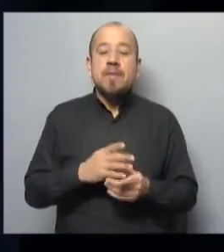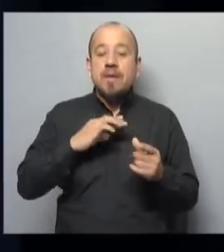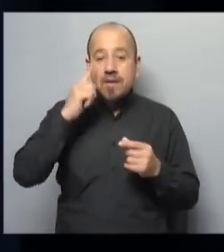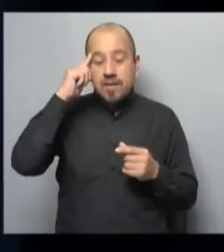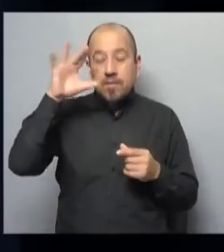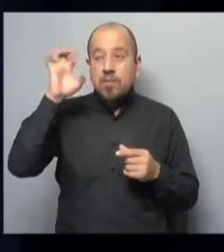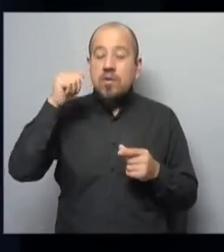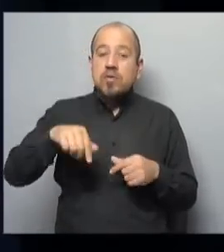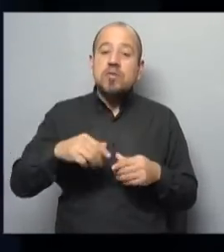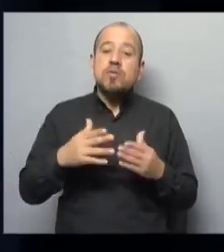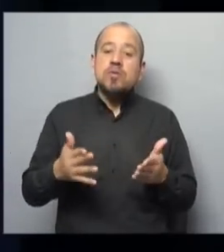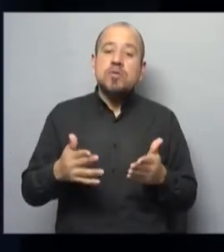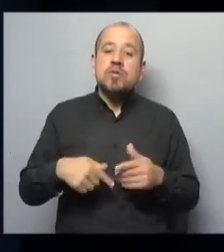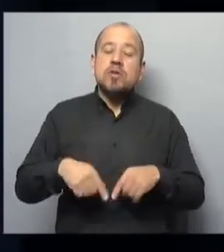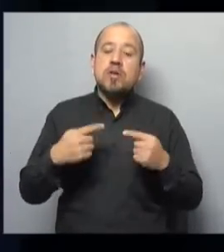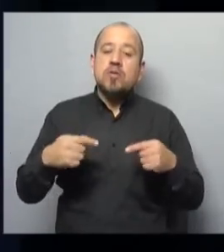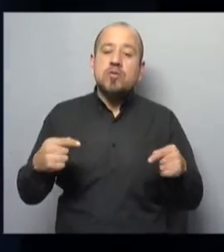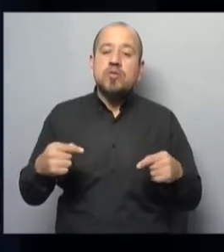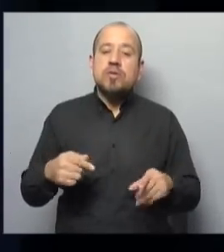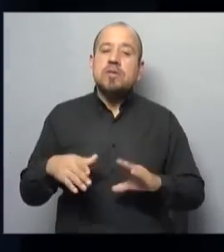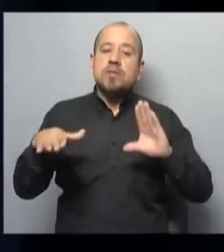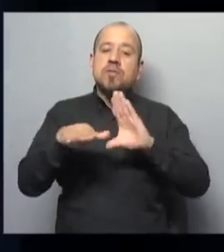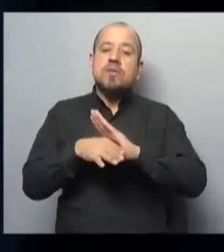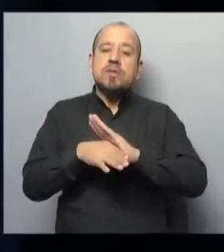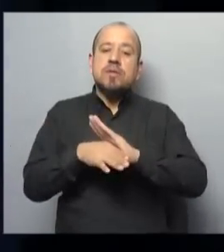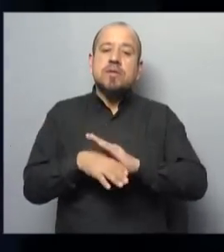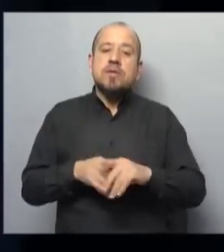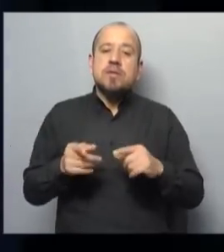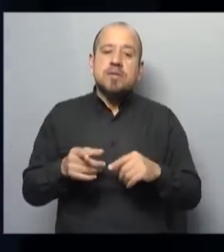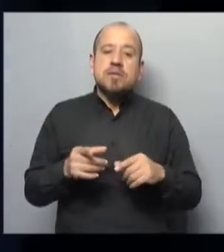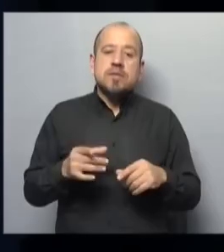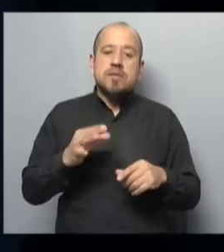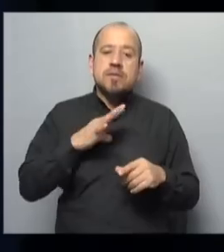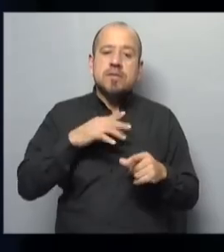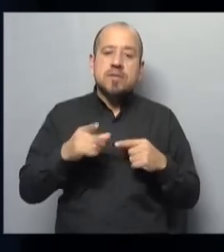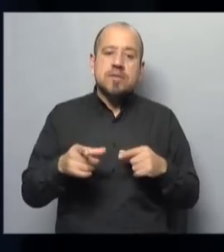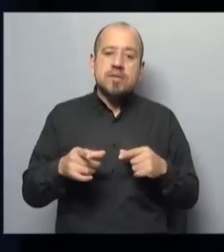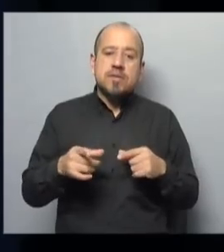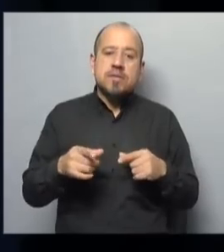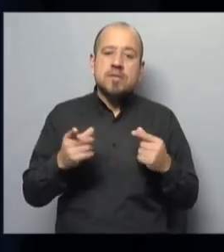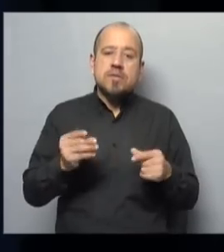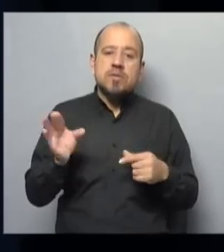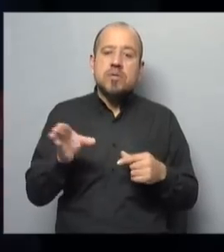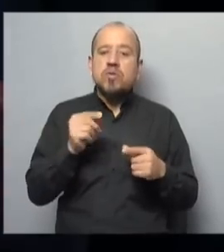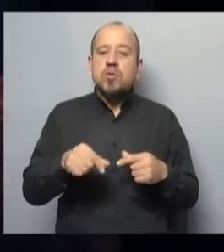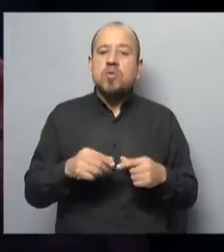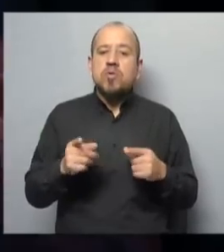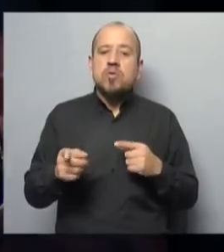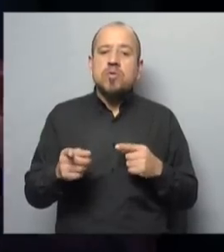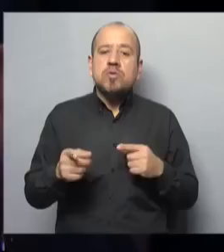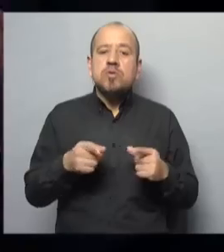son las cosas de las coincidencias que hay todo es tan pequeño no